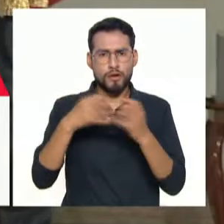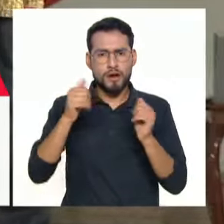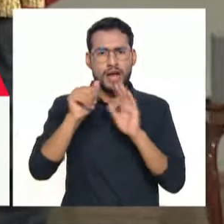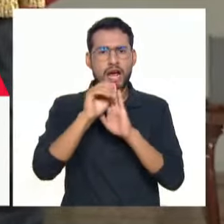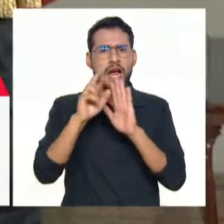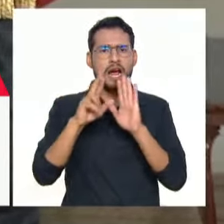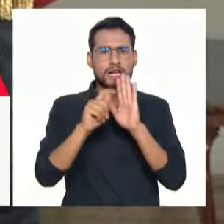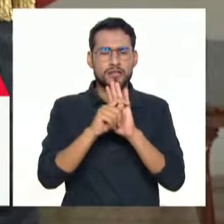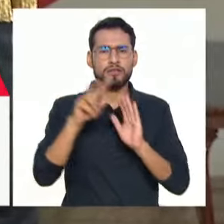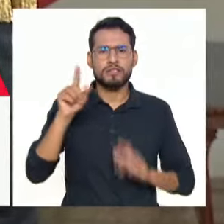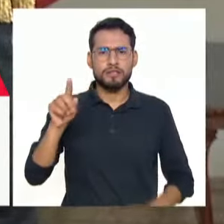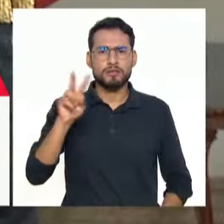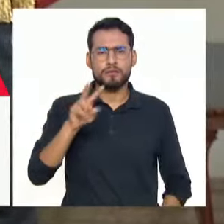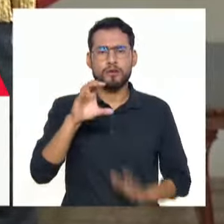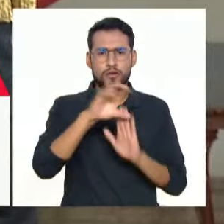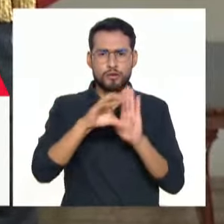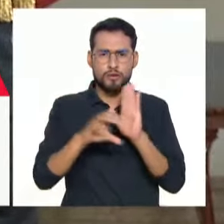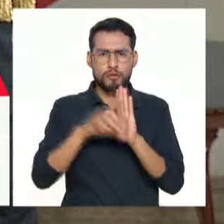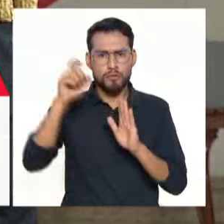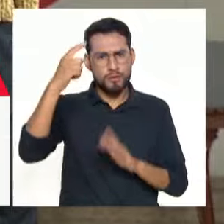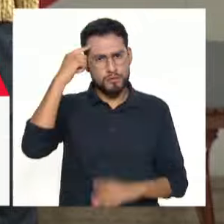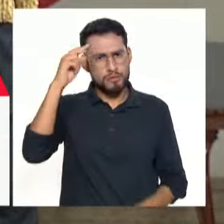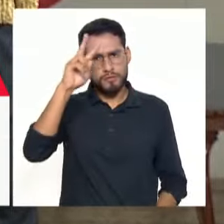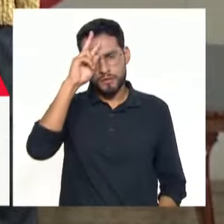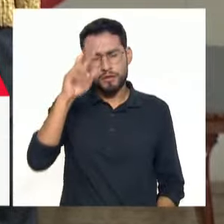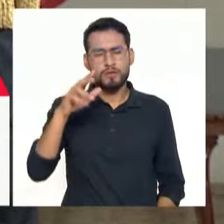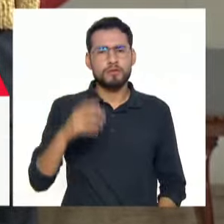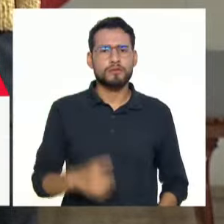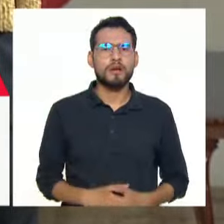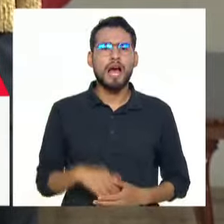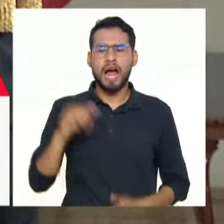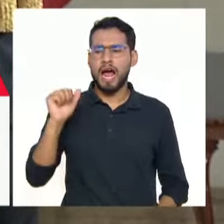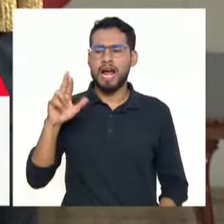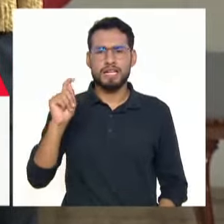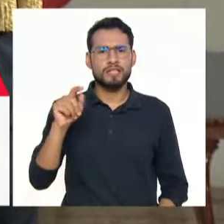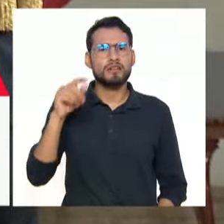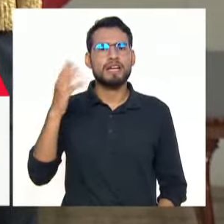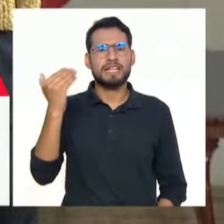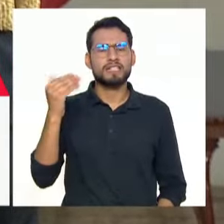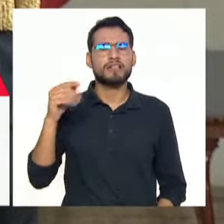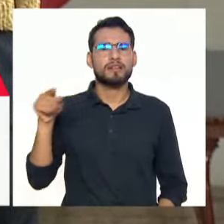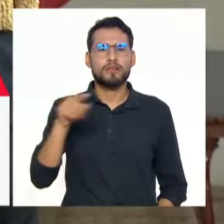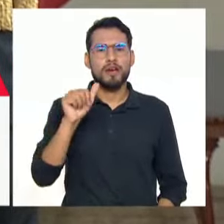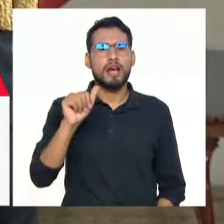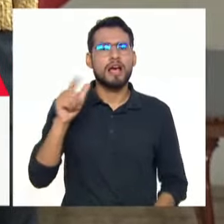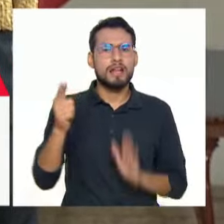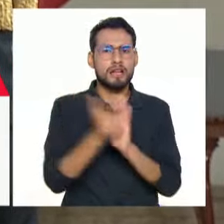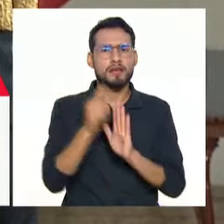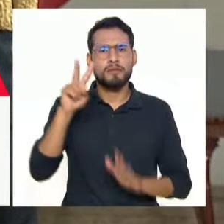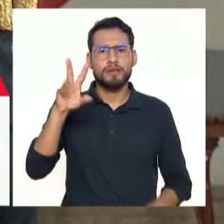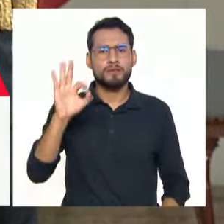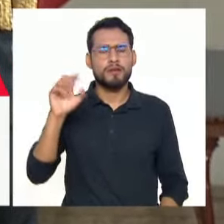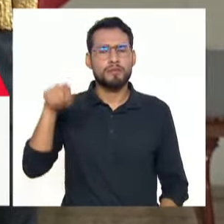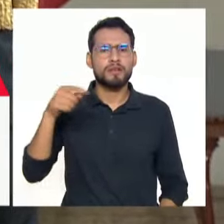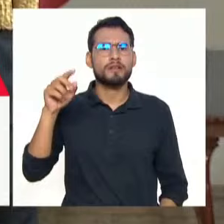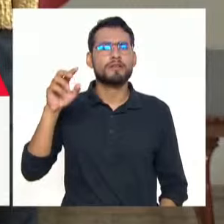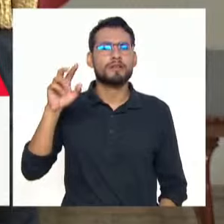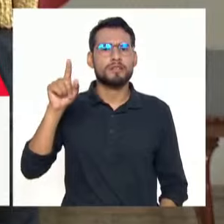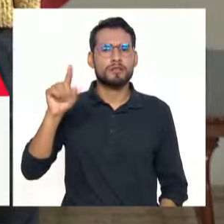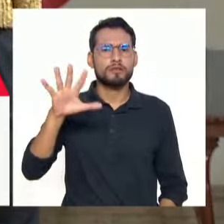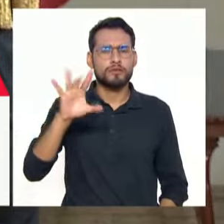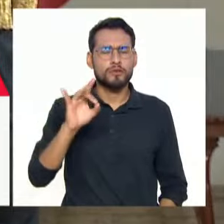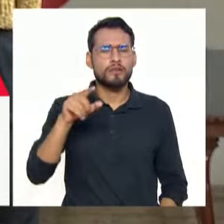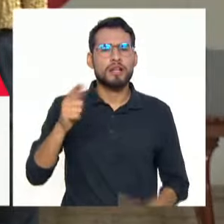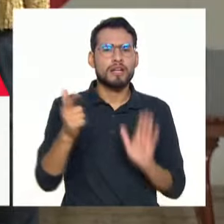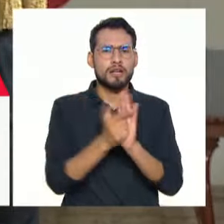artículo 122 de la Constitución Política del Perú, el artículo 15-A de la Ley 29.158, Ley Orgánica del